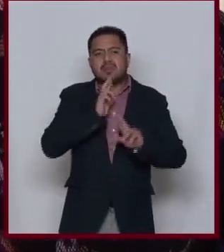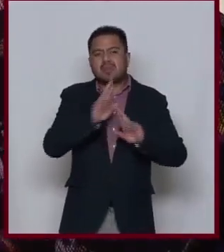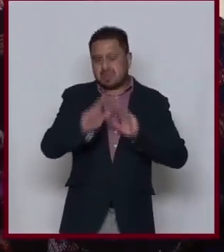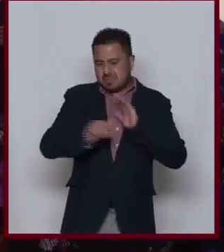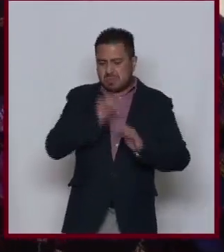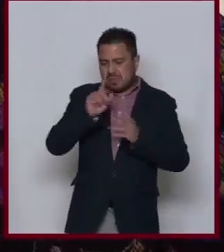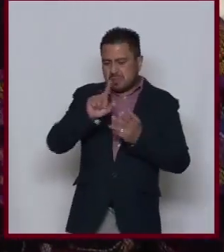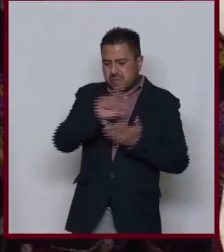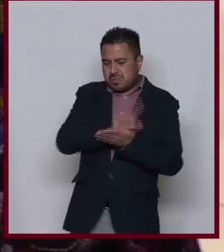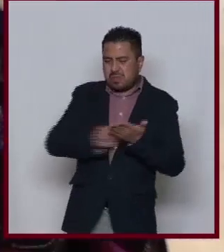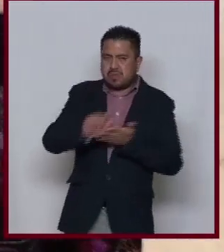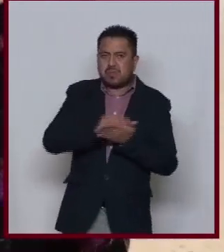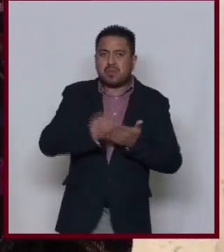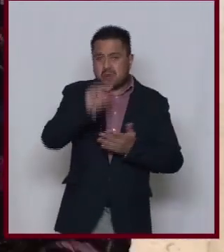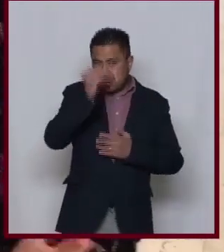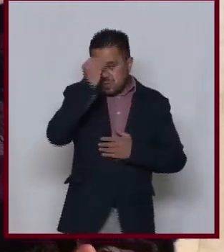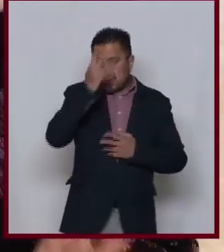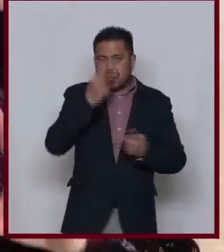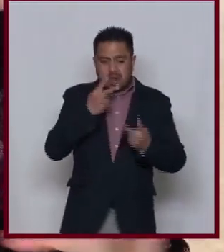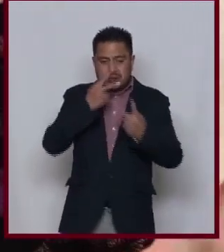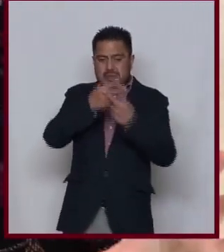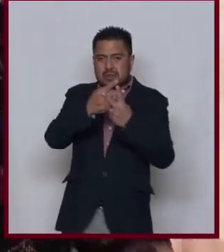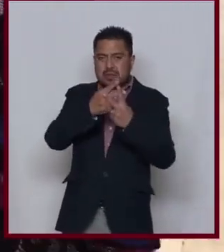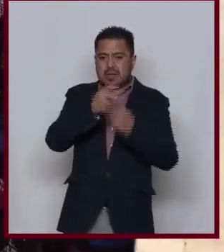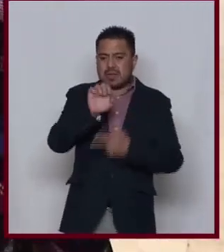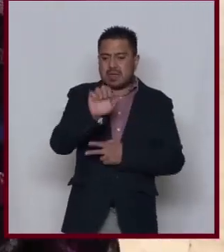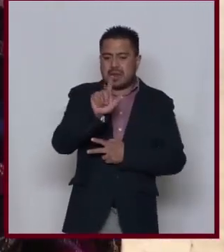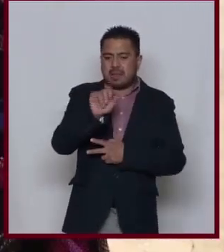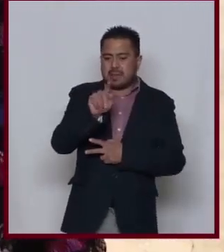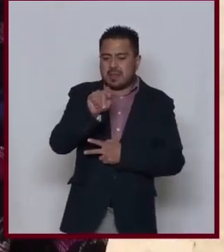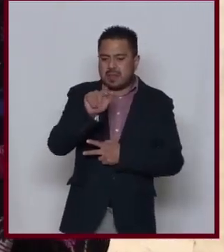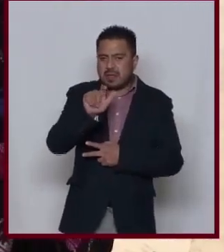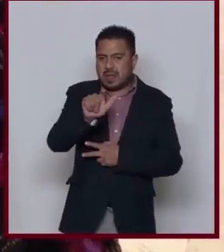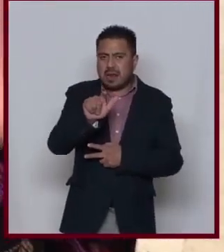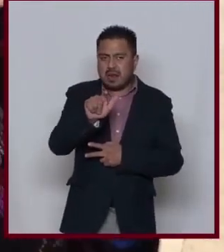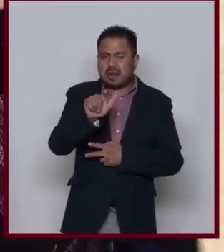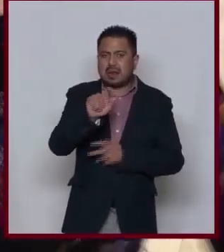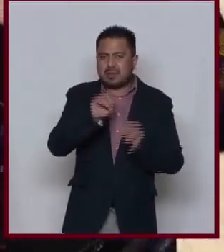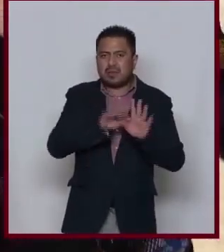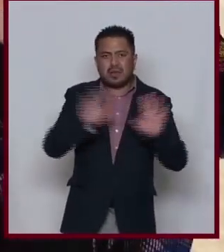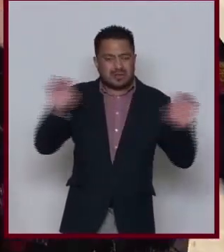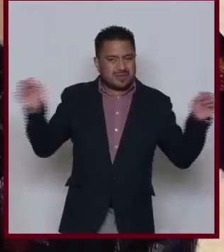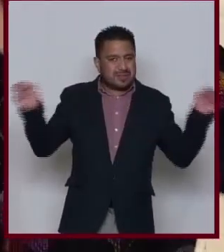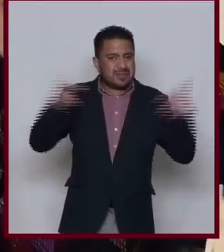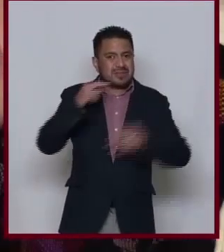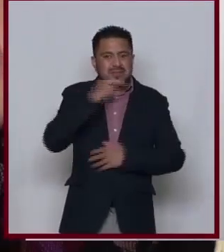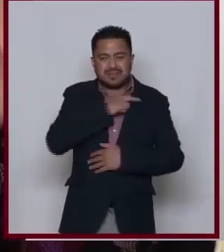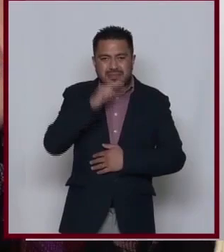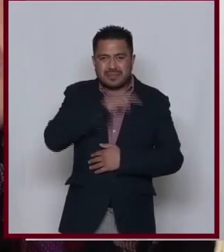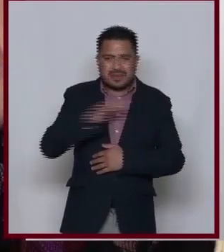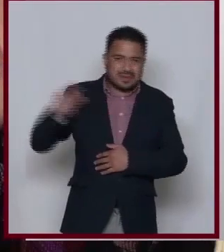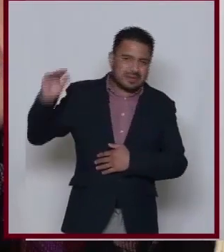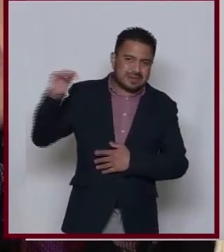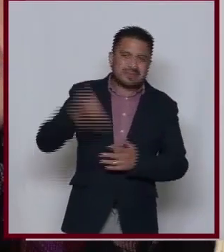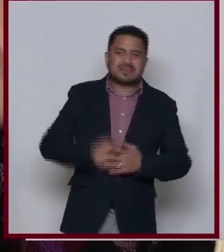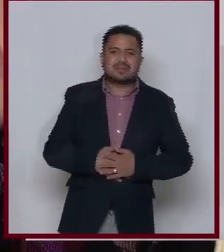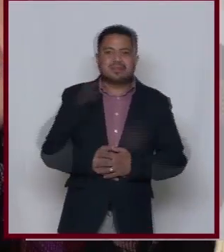Twitter. No olviden poner #elemental a su publicación. Nos vemos pronto. Nos vemos pronto.